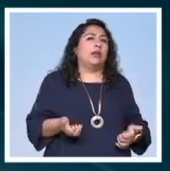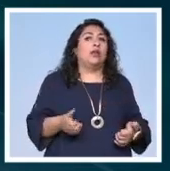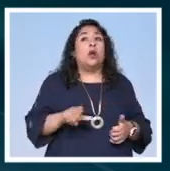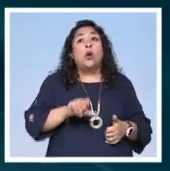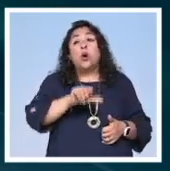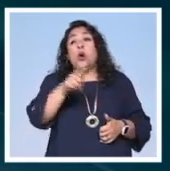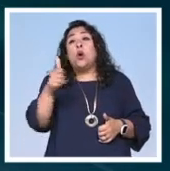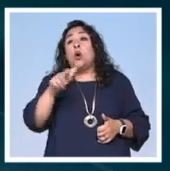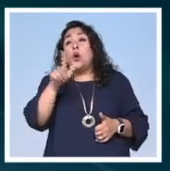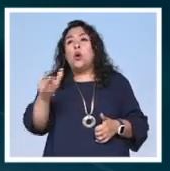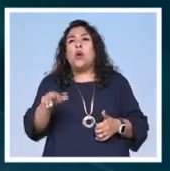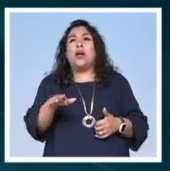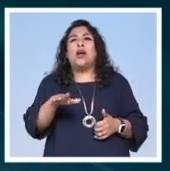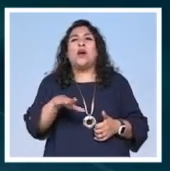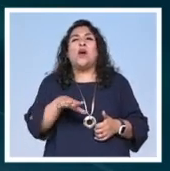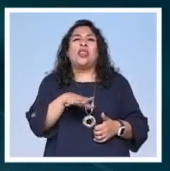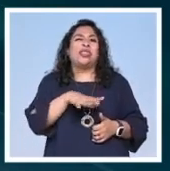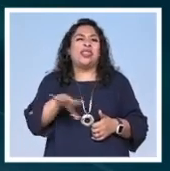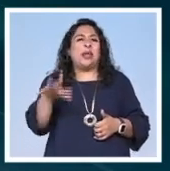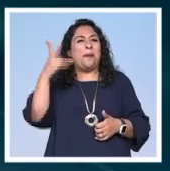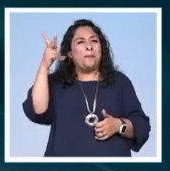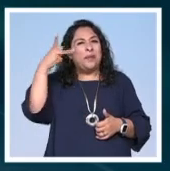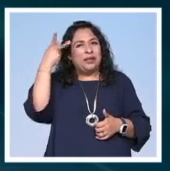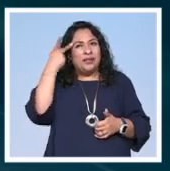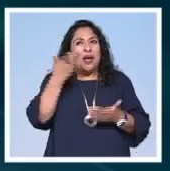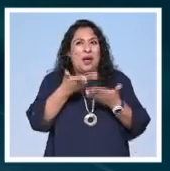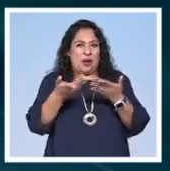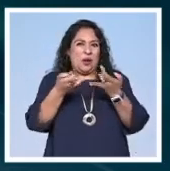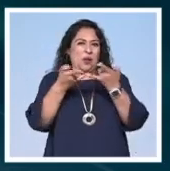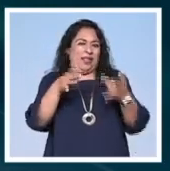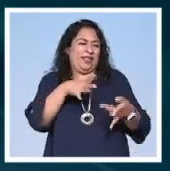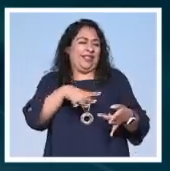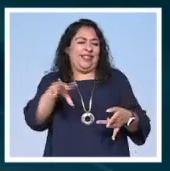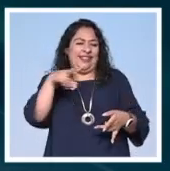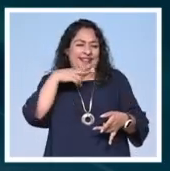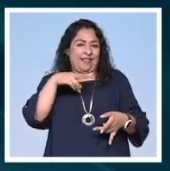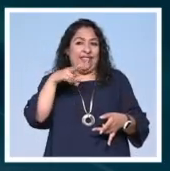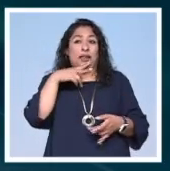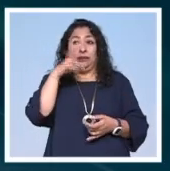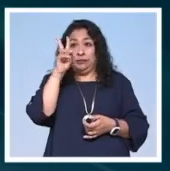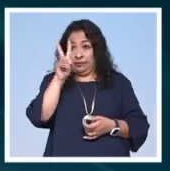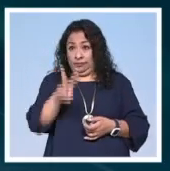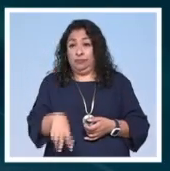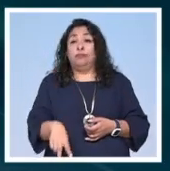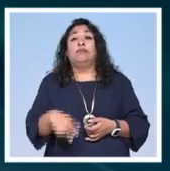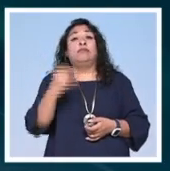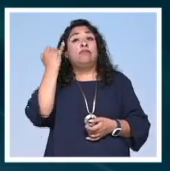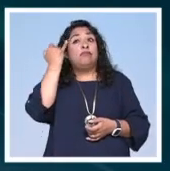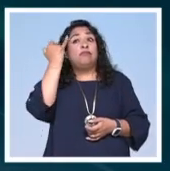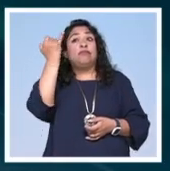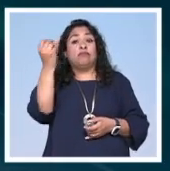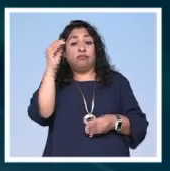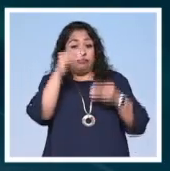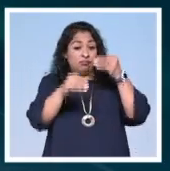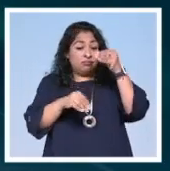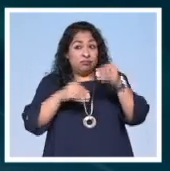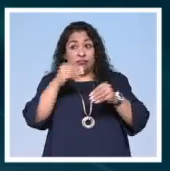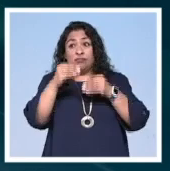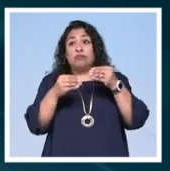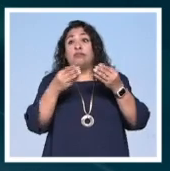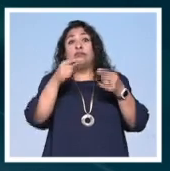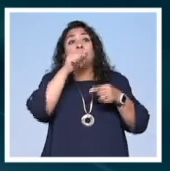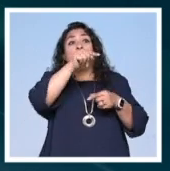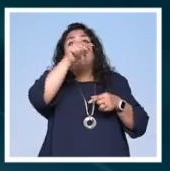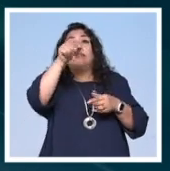luego hubo la antipastorela y y ahora están los cuentos antinavideños que realmente se han creado y se han montado en